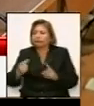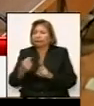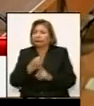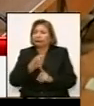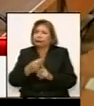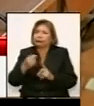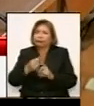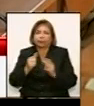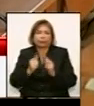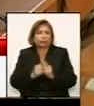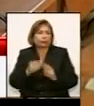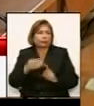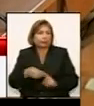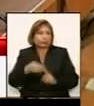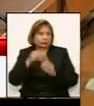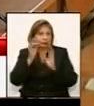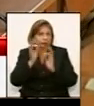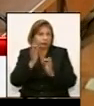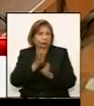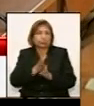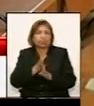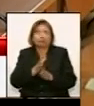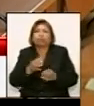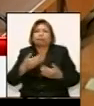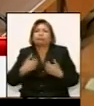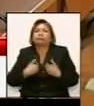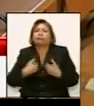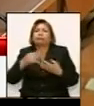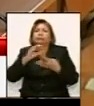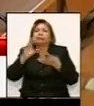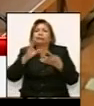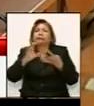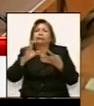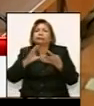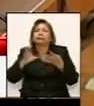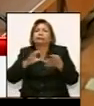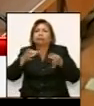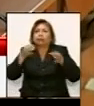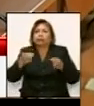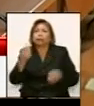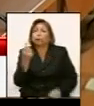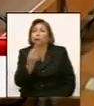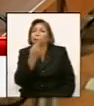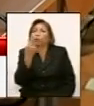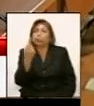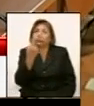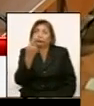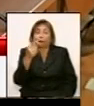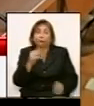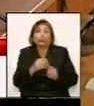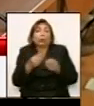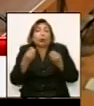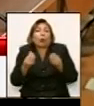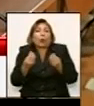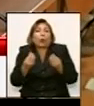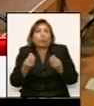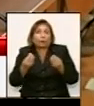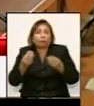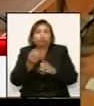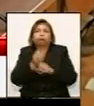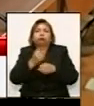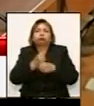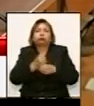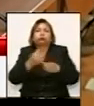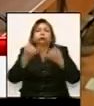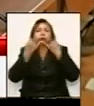línea de manera específica porque la tecnología tiene características específicas muy únicas a cómo funcionan las tecnologías de la información